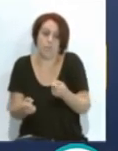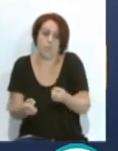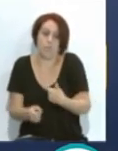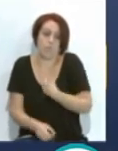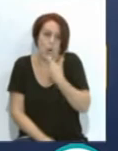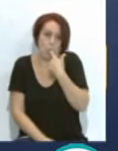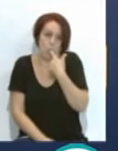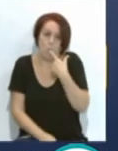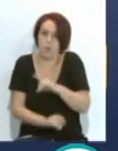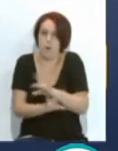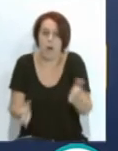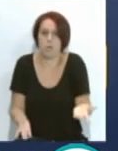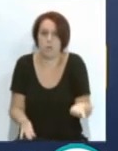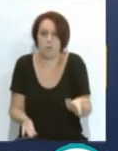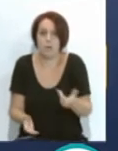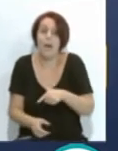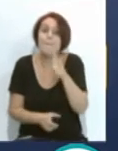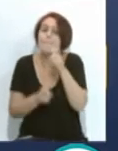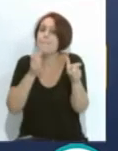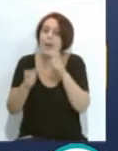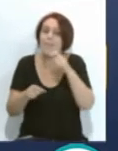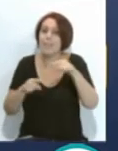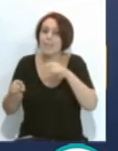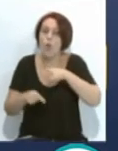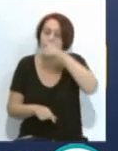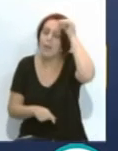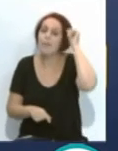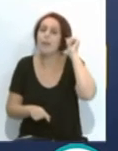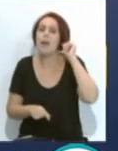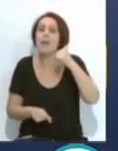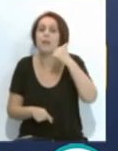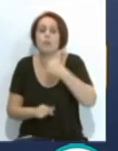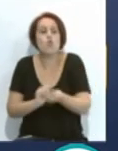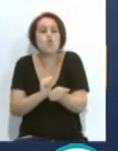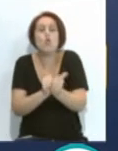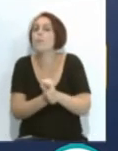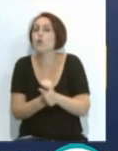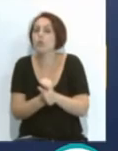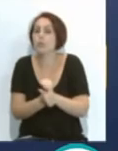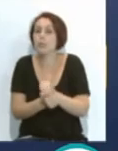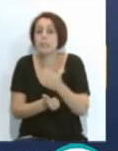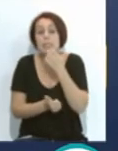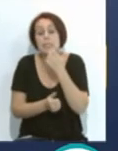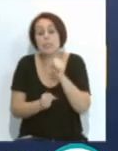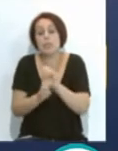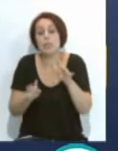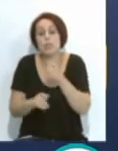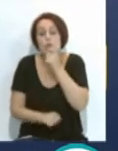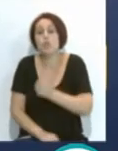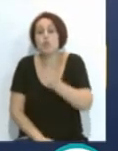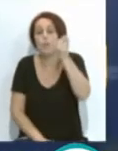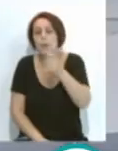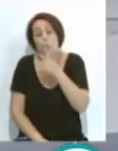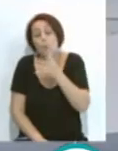reitero todas y cada una de las palabras del entrenador Álvaro Cervera en cuanto a que si no lo pitaron es porque no quisieron